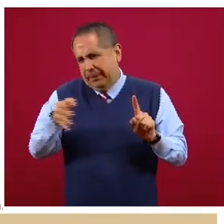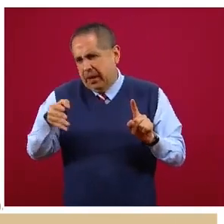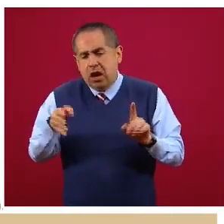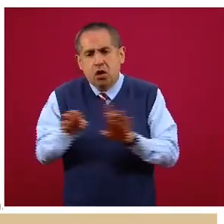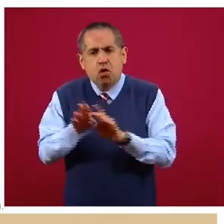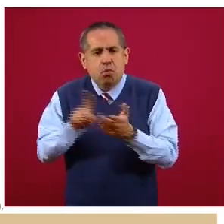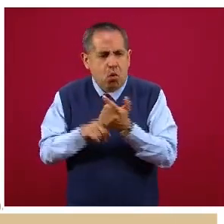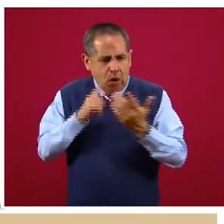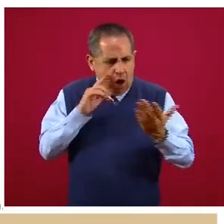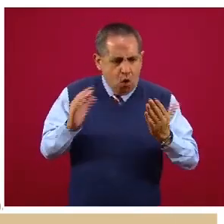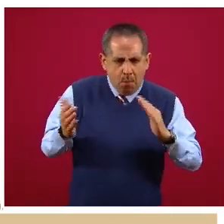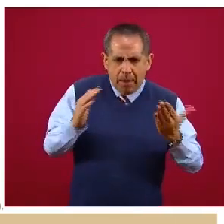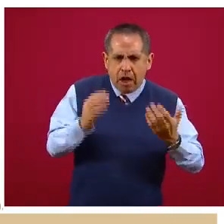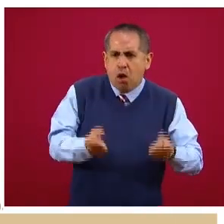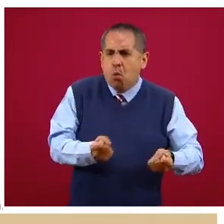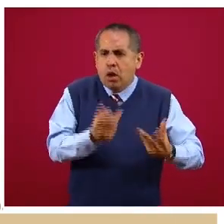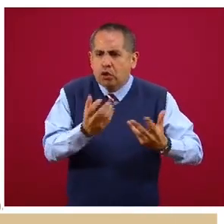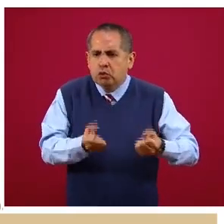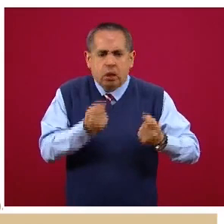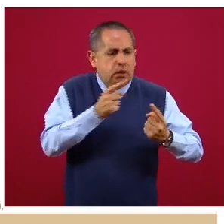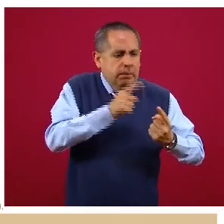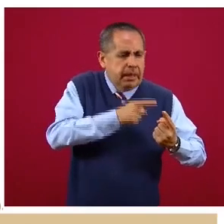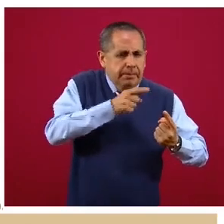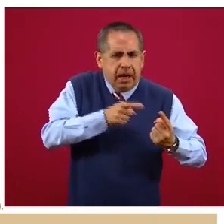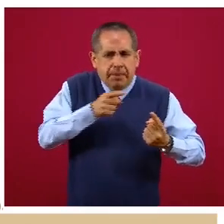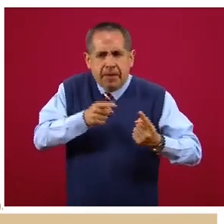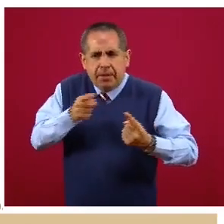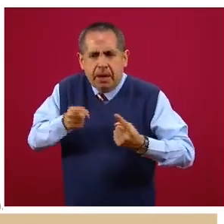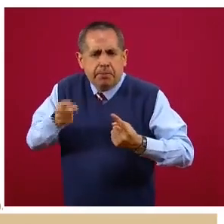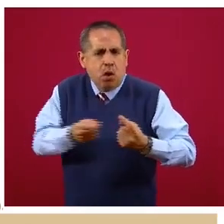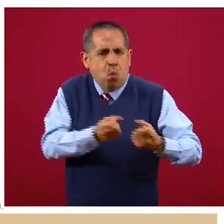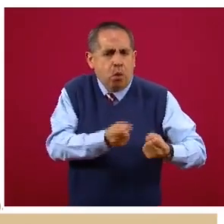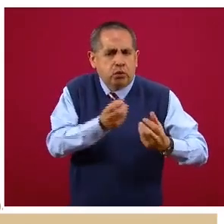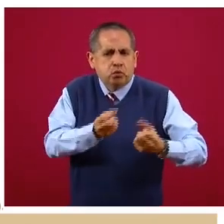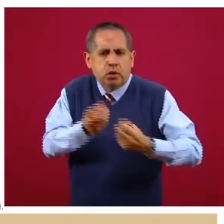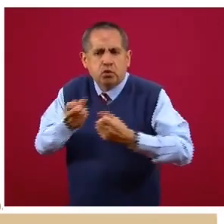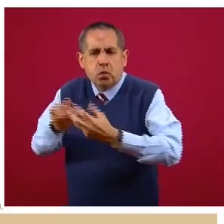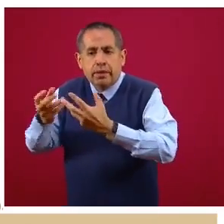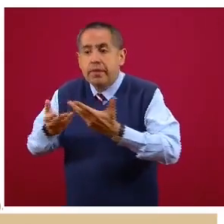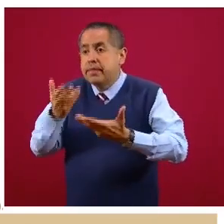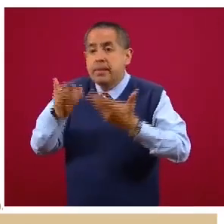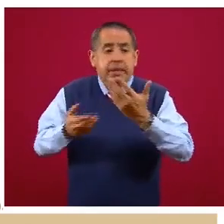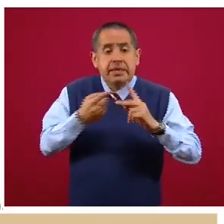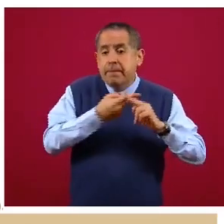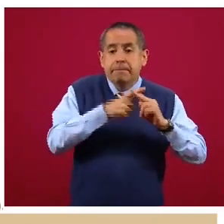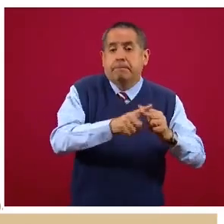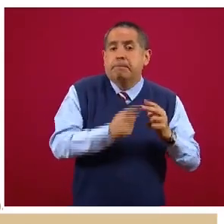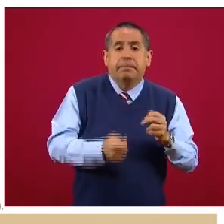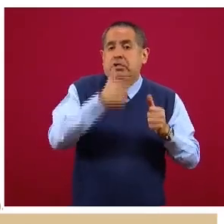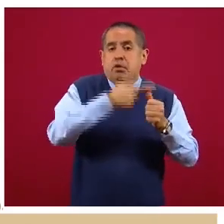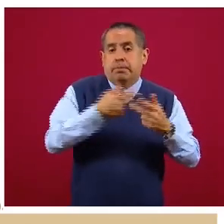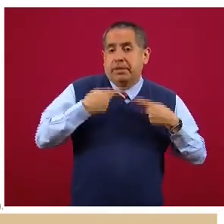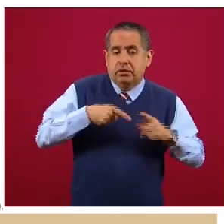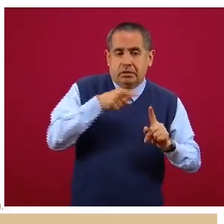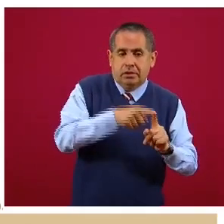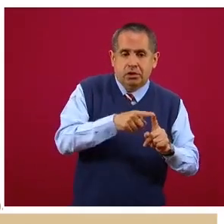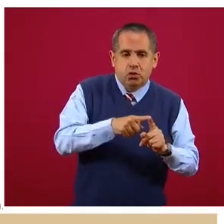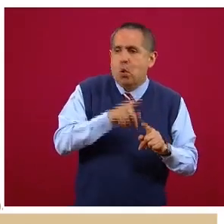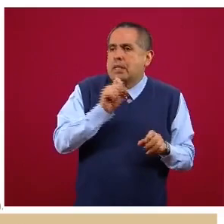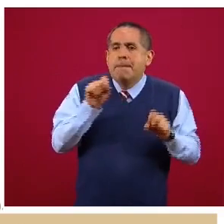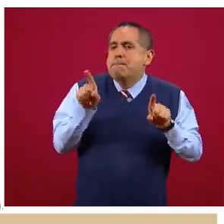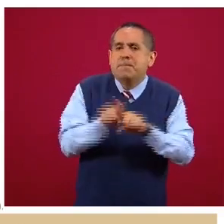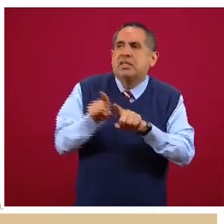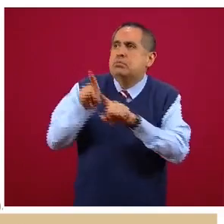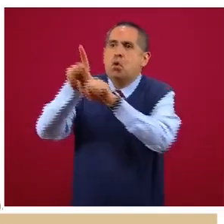podamos comparar cuándo ocurrieron las cosas de acuerdo al calendario de la epidemia, que no necesariamente coincide